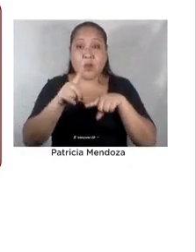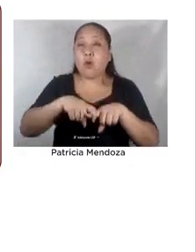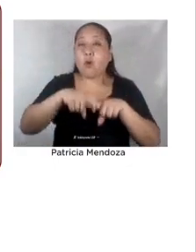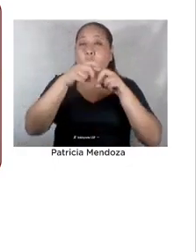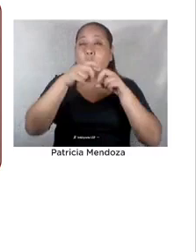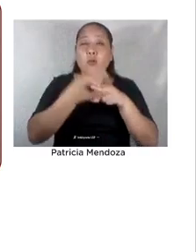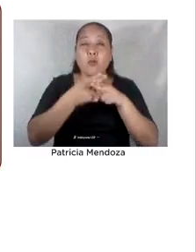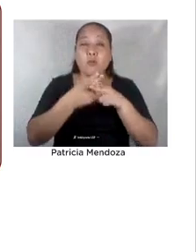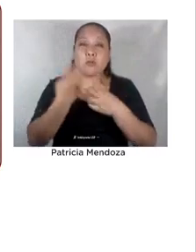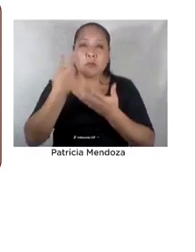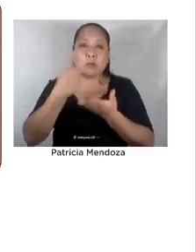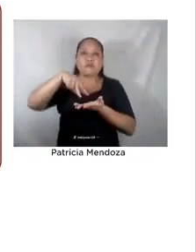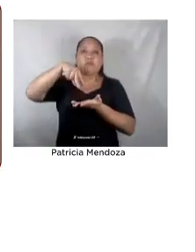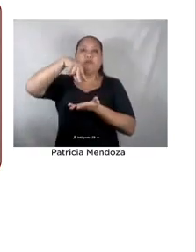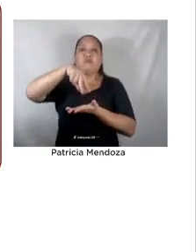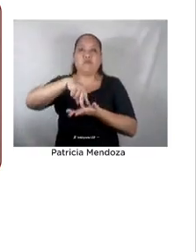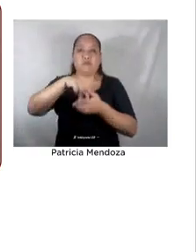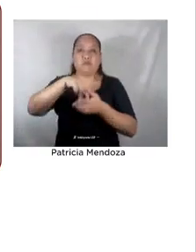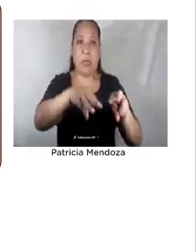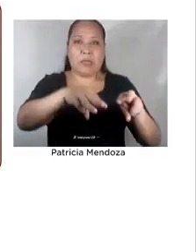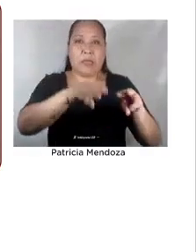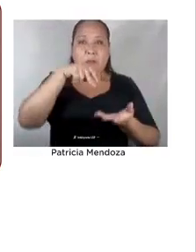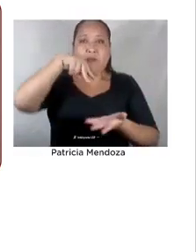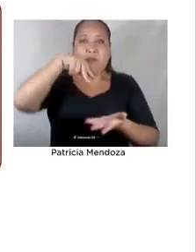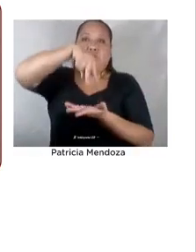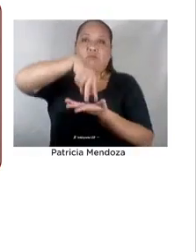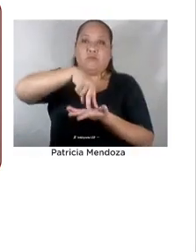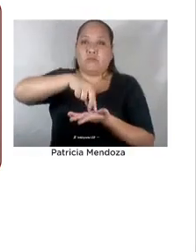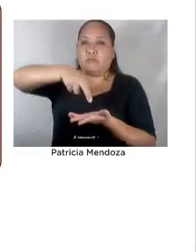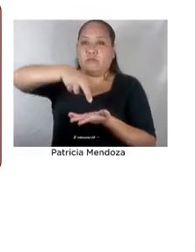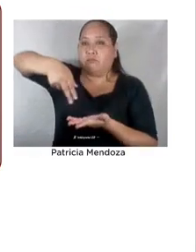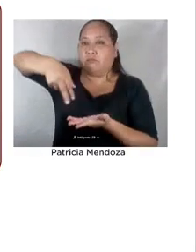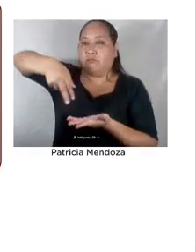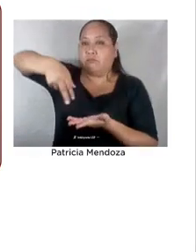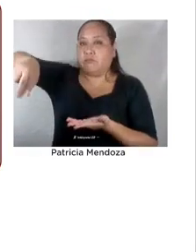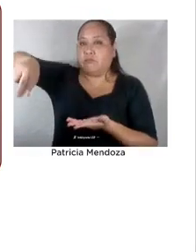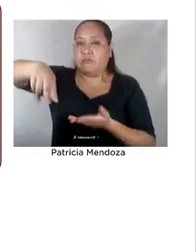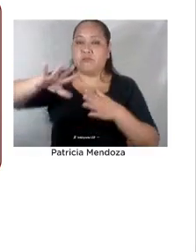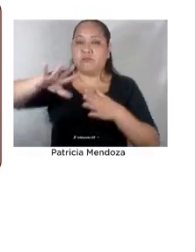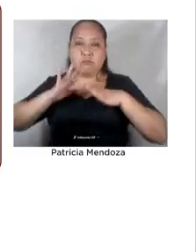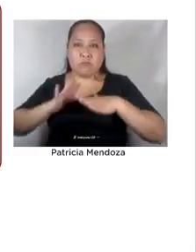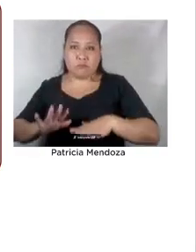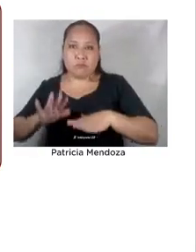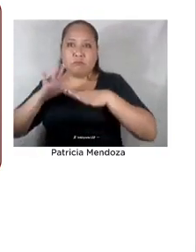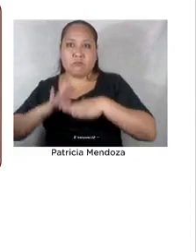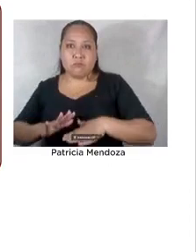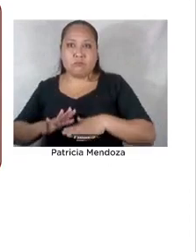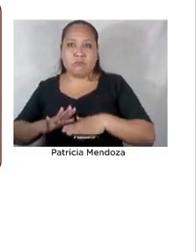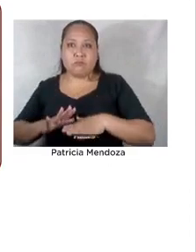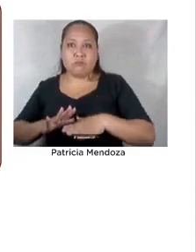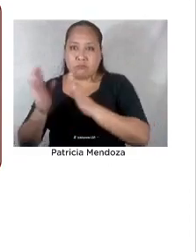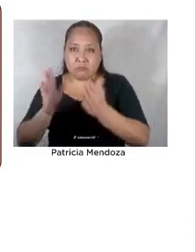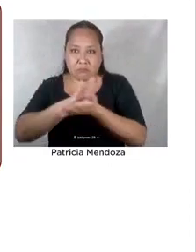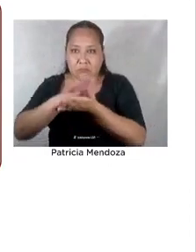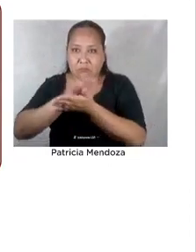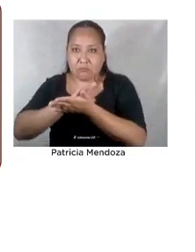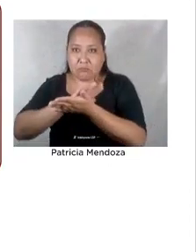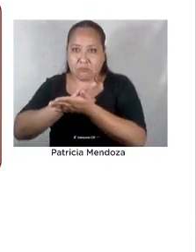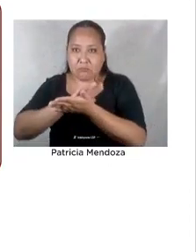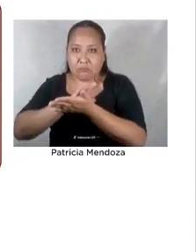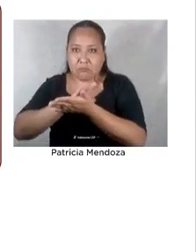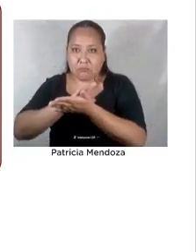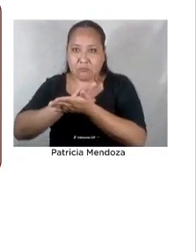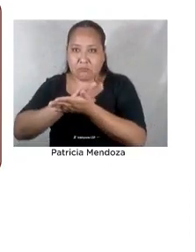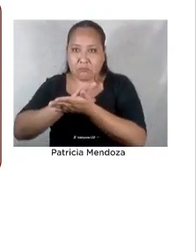levantarnos de la mesa, caminarnos, hacer alguna actividad, ordenar, barrer un poquito la casa, compartir roles,